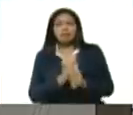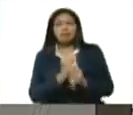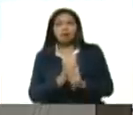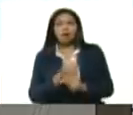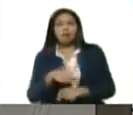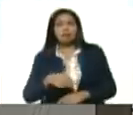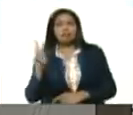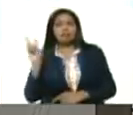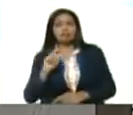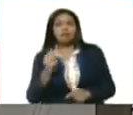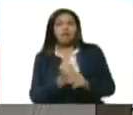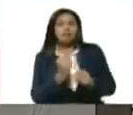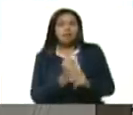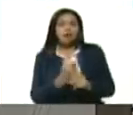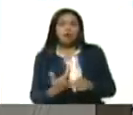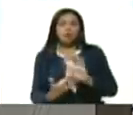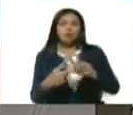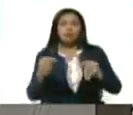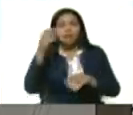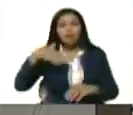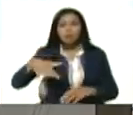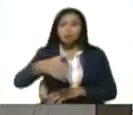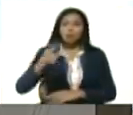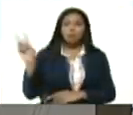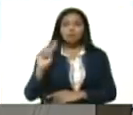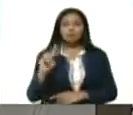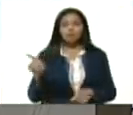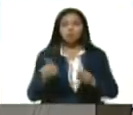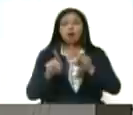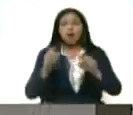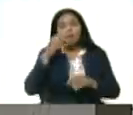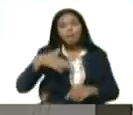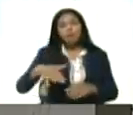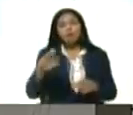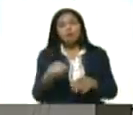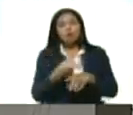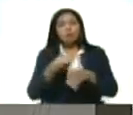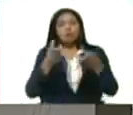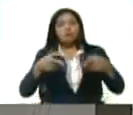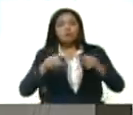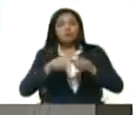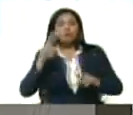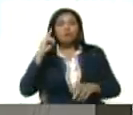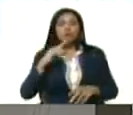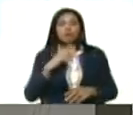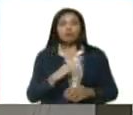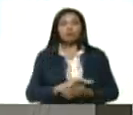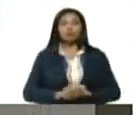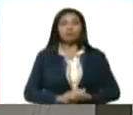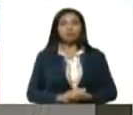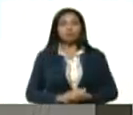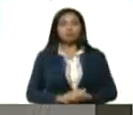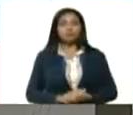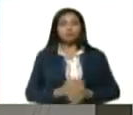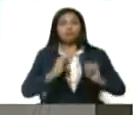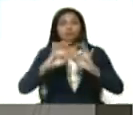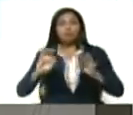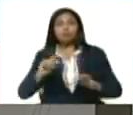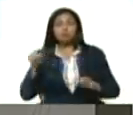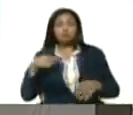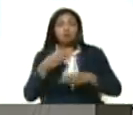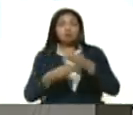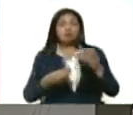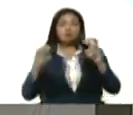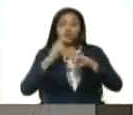Venezuela, al trabajo del pueblo de Venezuela y al trabajo del gobierno bolivariano. Por eso es que hacemos el pesquisaje